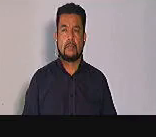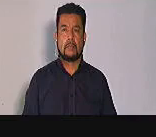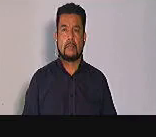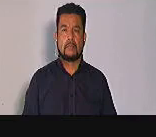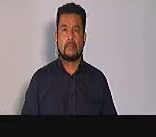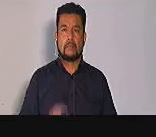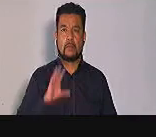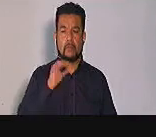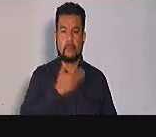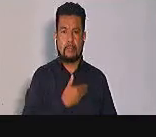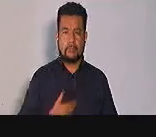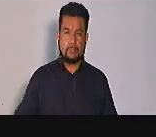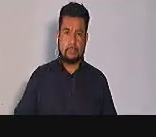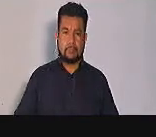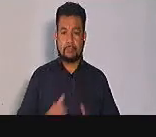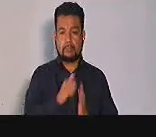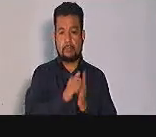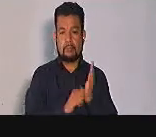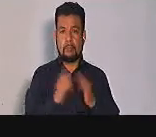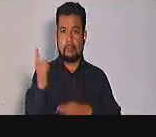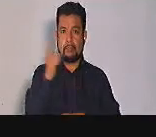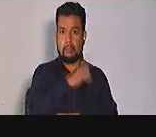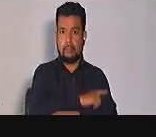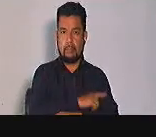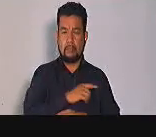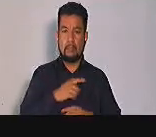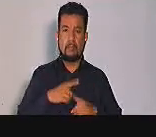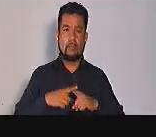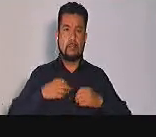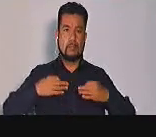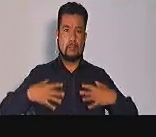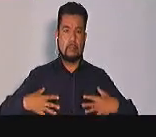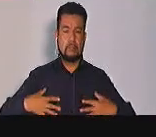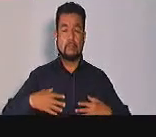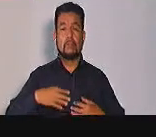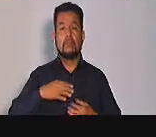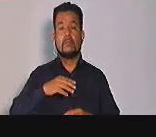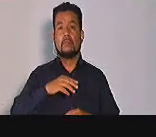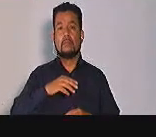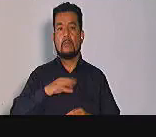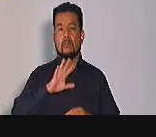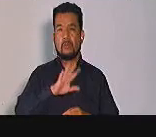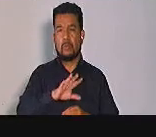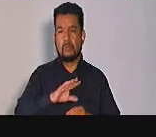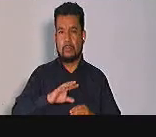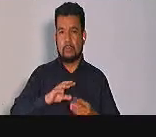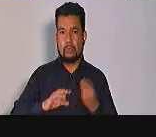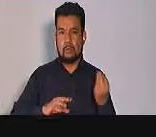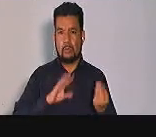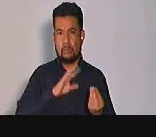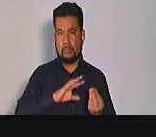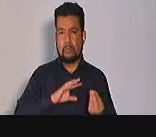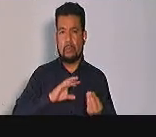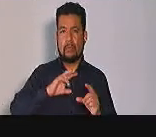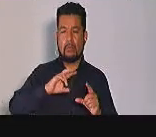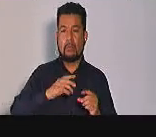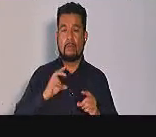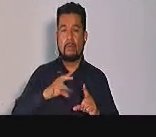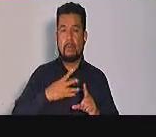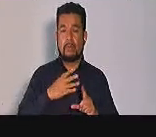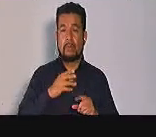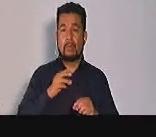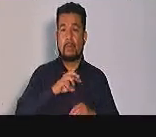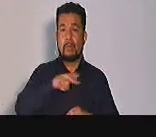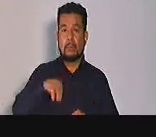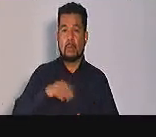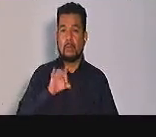Y señor presidente, orden del día correspondiente a la sesión extraordinaria no presencial del Honorable Consejo Municipal de la Ciudad de Ibagué del día